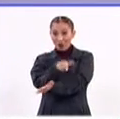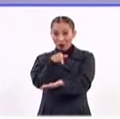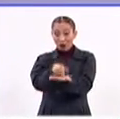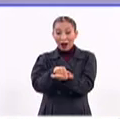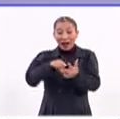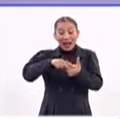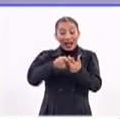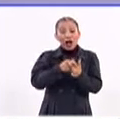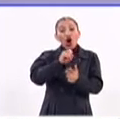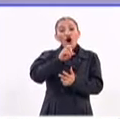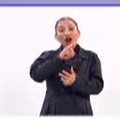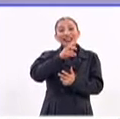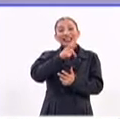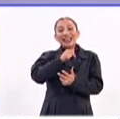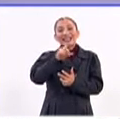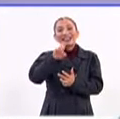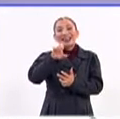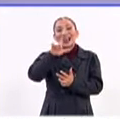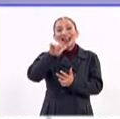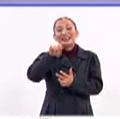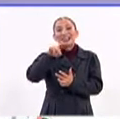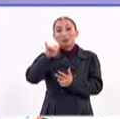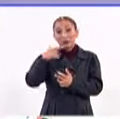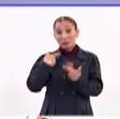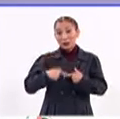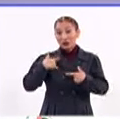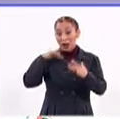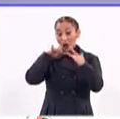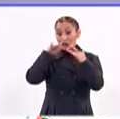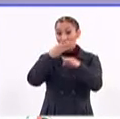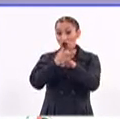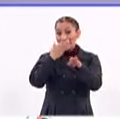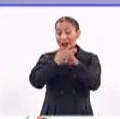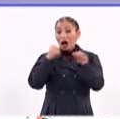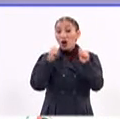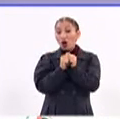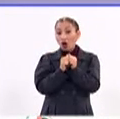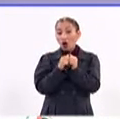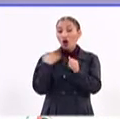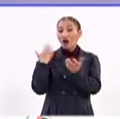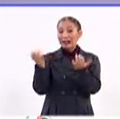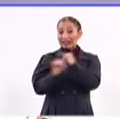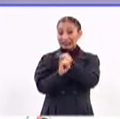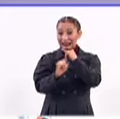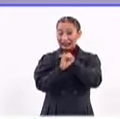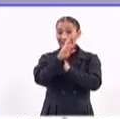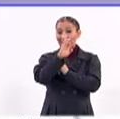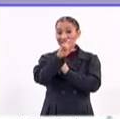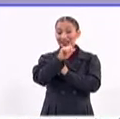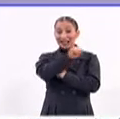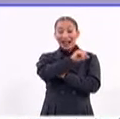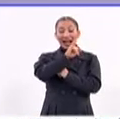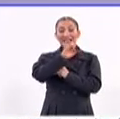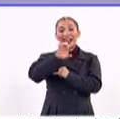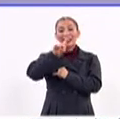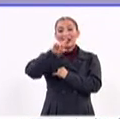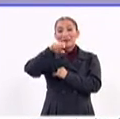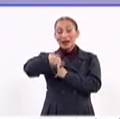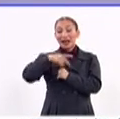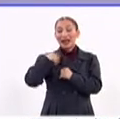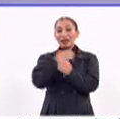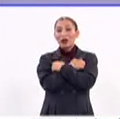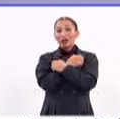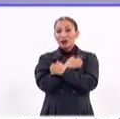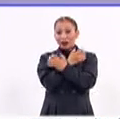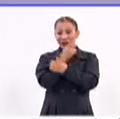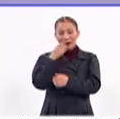del origen de las especies de Charles Darwin, a quienes se comuniquen con nosotros a través de nuestras redes sociales, AIEDMX, Televisión